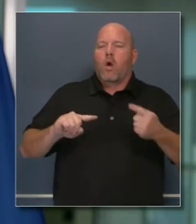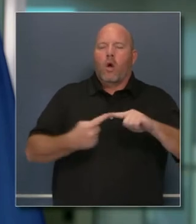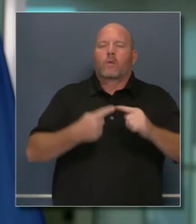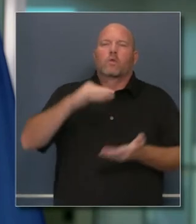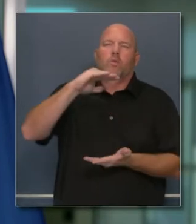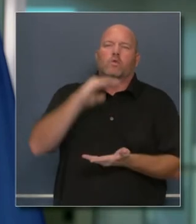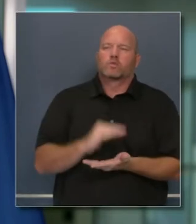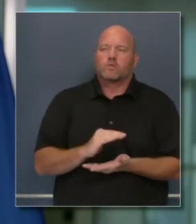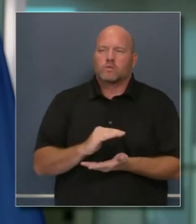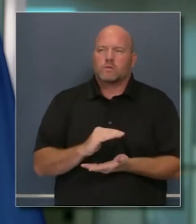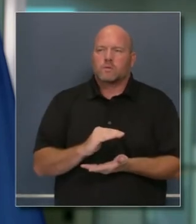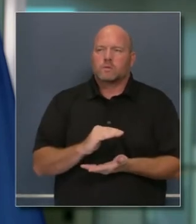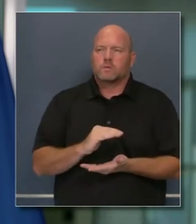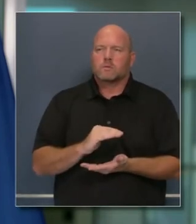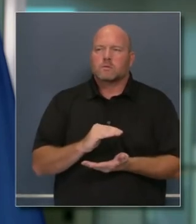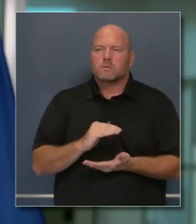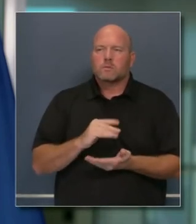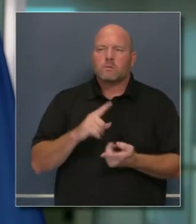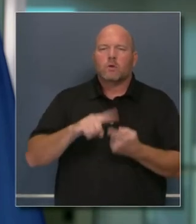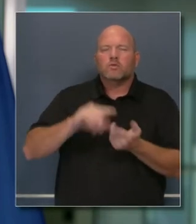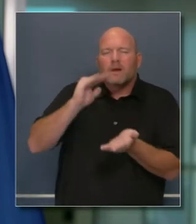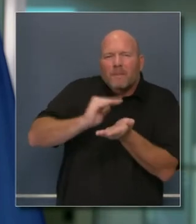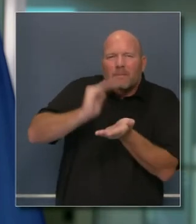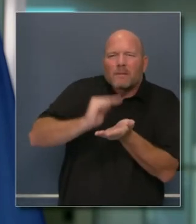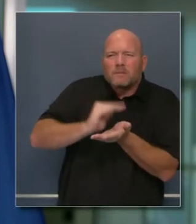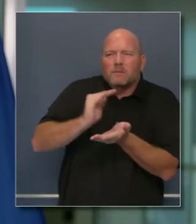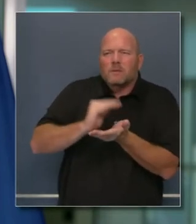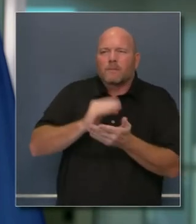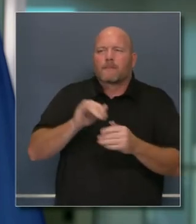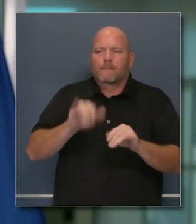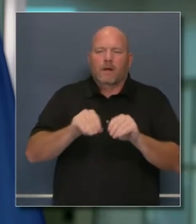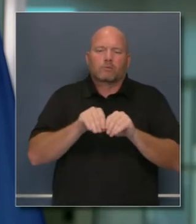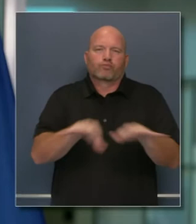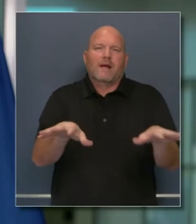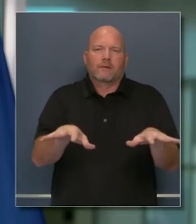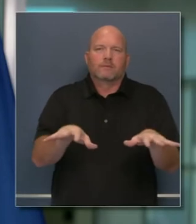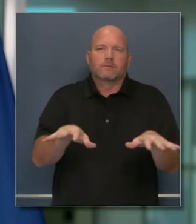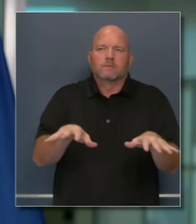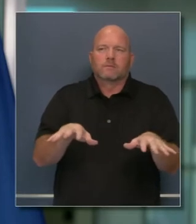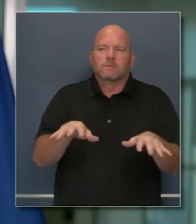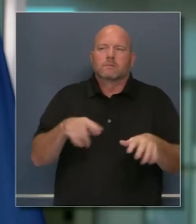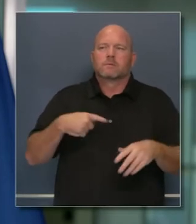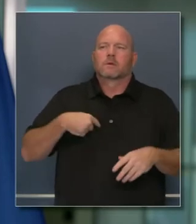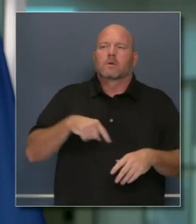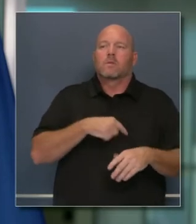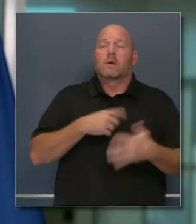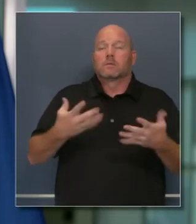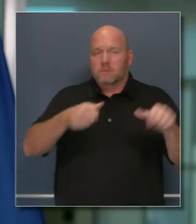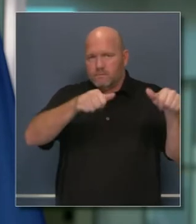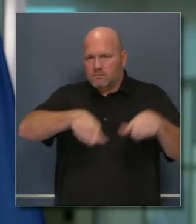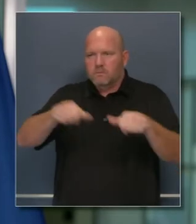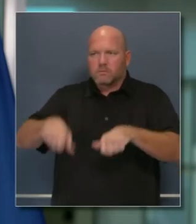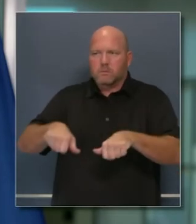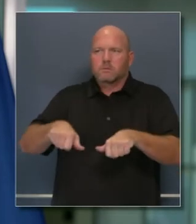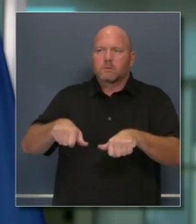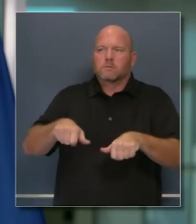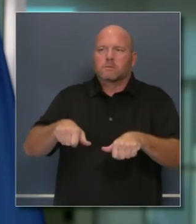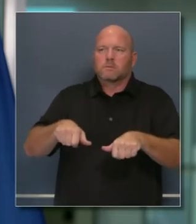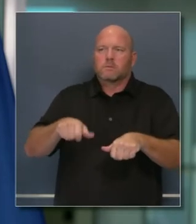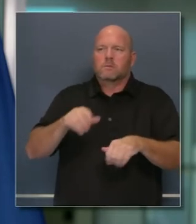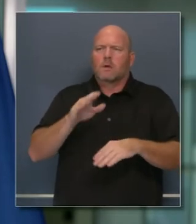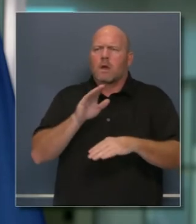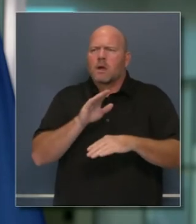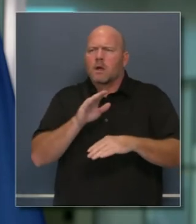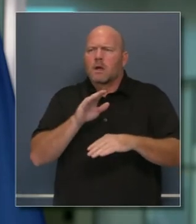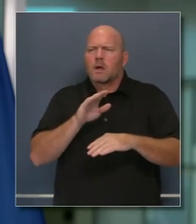lo que mencionamos nosotros, una infraestructura de reducción de riesgo para reducir el riesgo de la propagación de la enfermedad. Así que señalamos esto en el